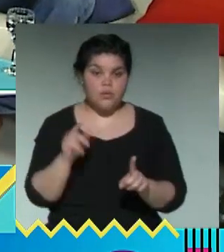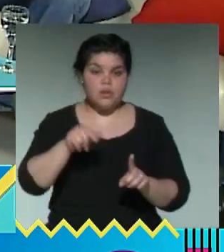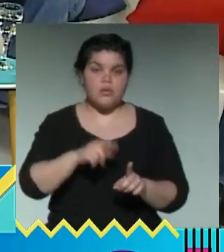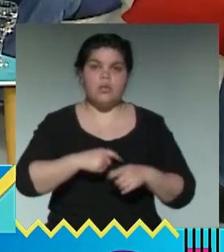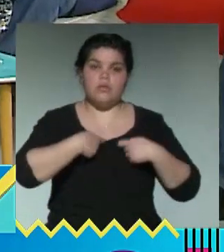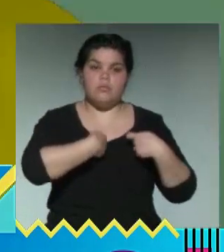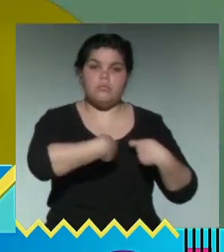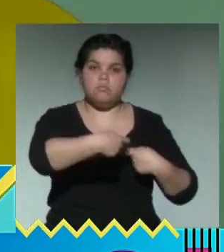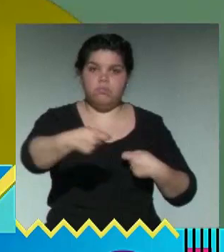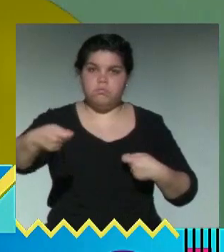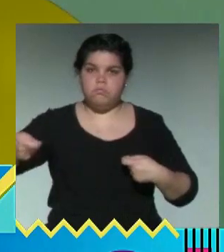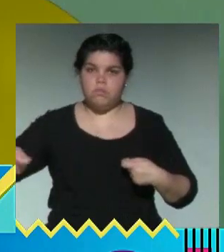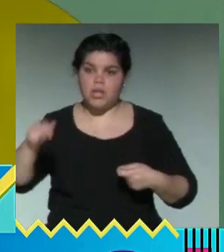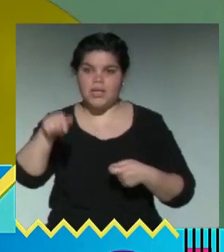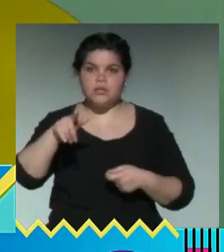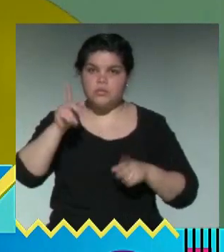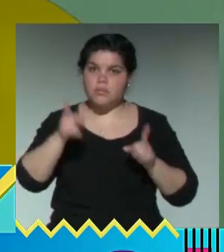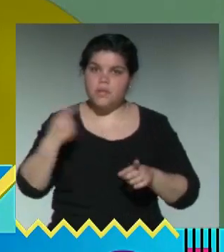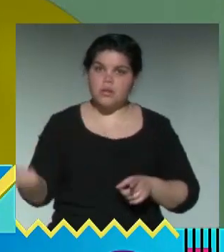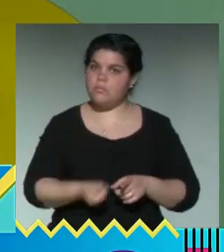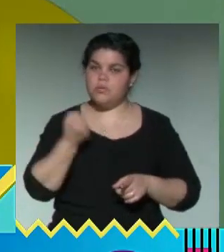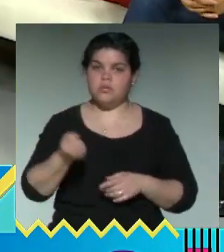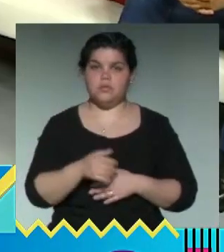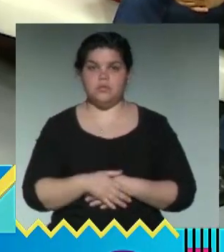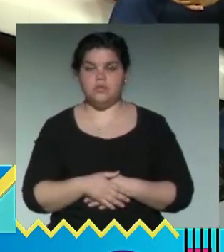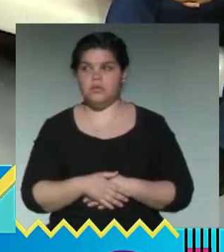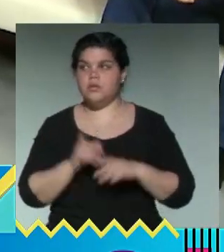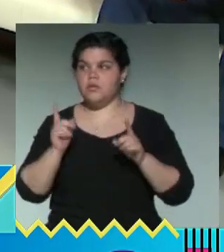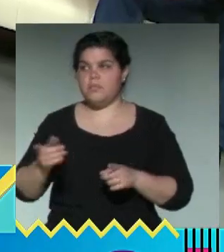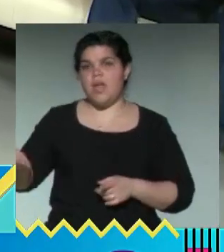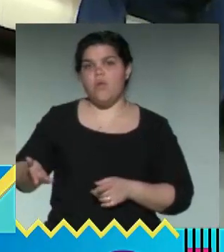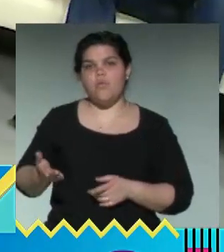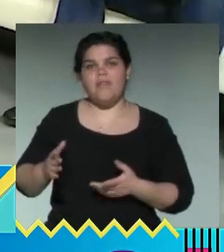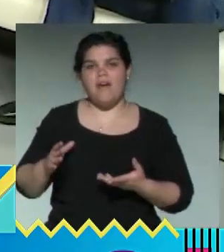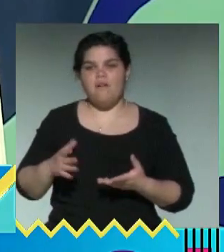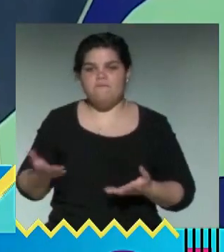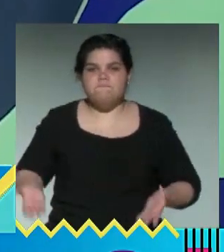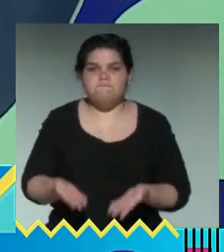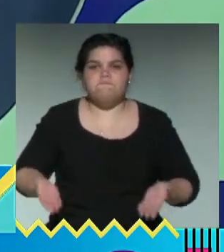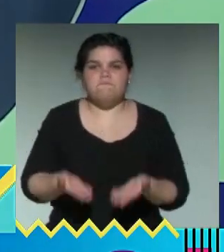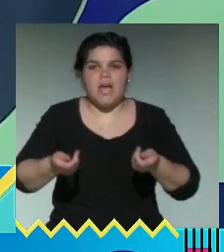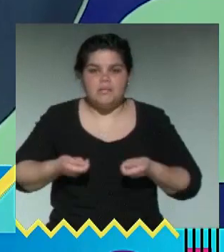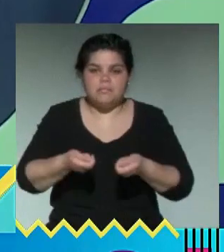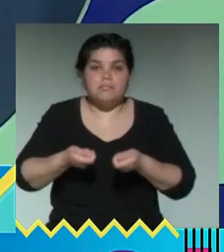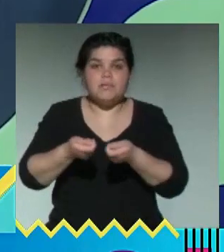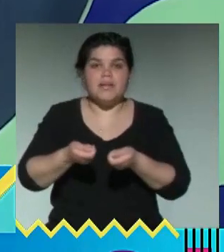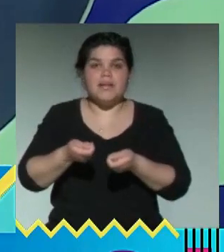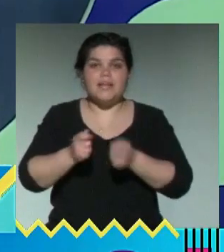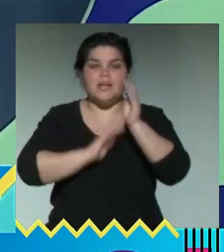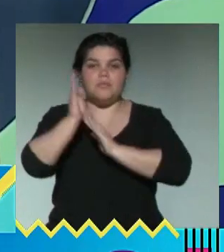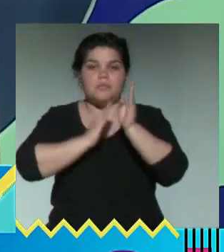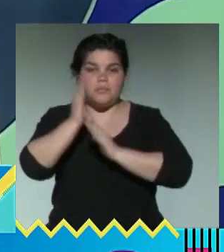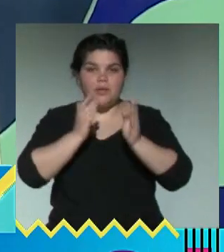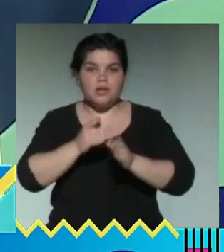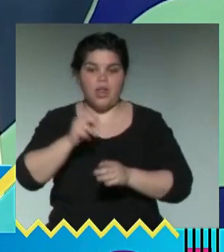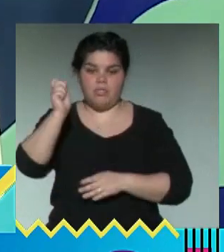entre muchísima gente es también muy, muy alto. Es un incentivo a la industria local. Así es. Sin duda, con los ingenieros que trabajamos están empezando